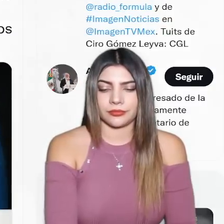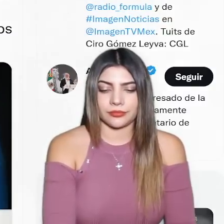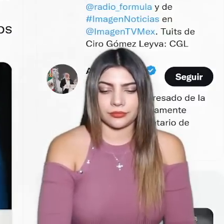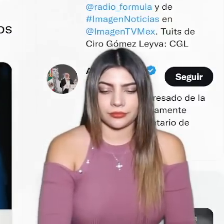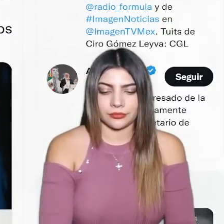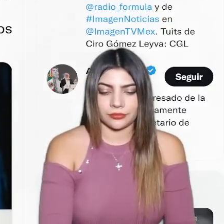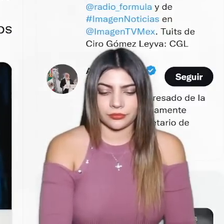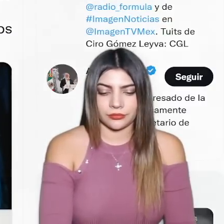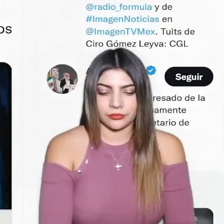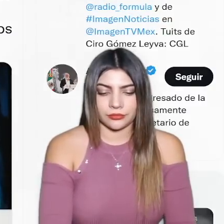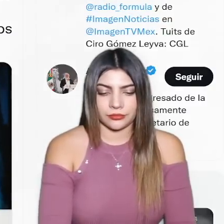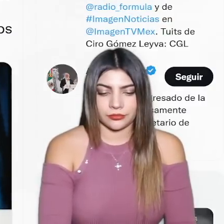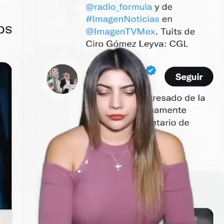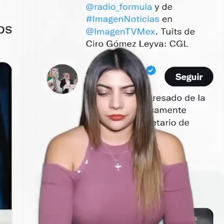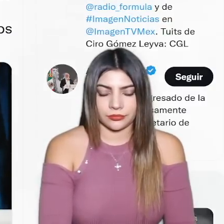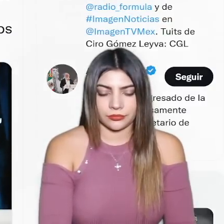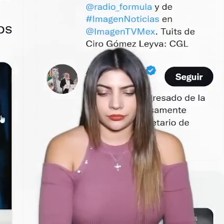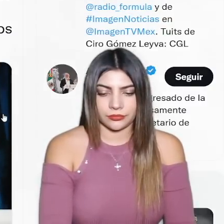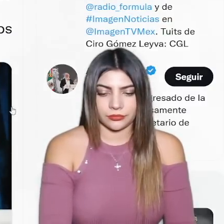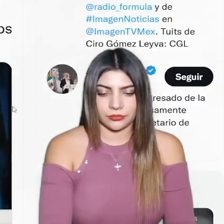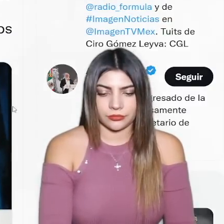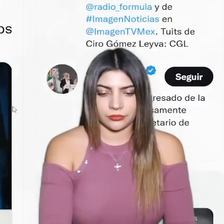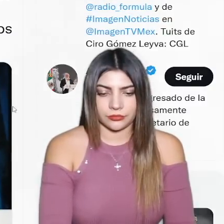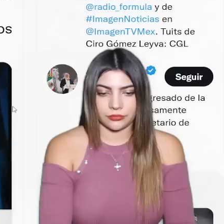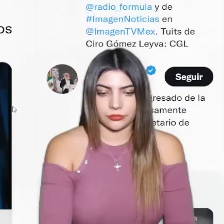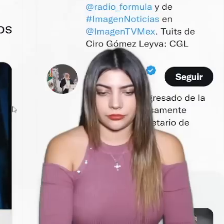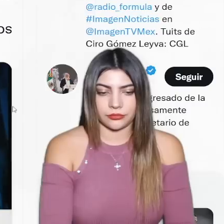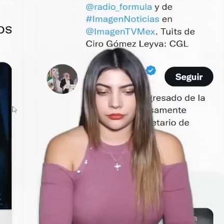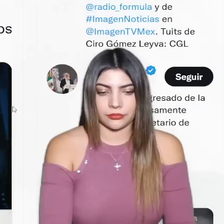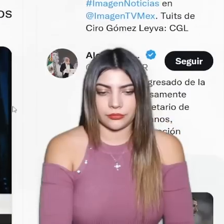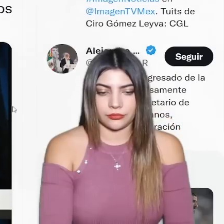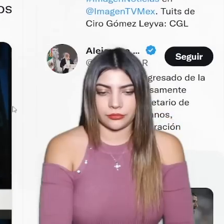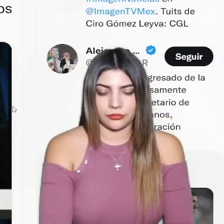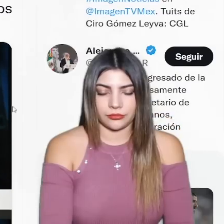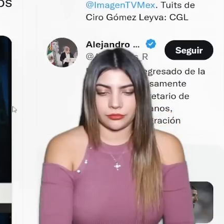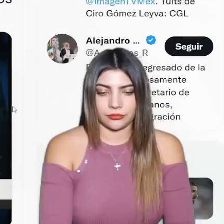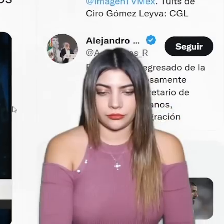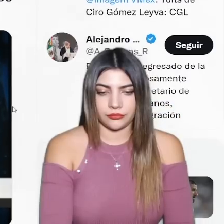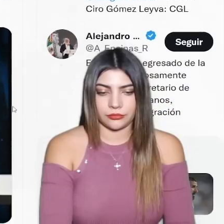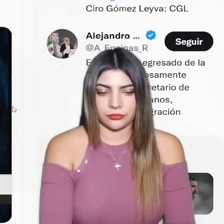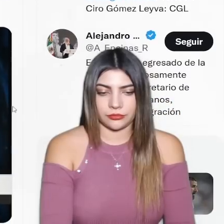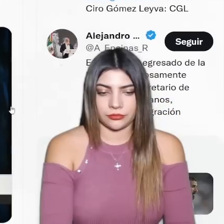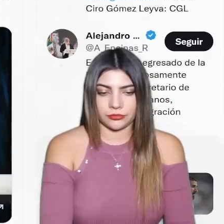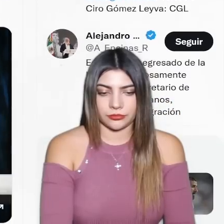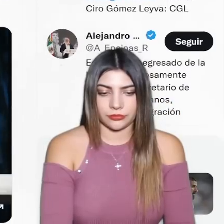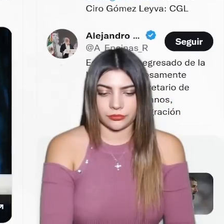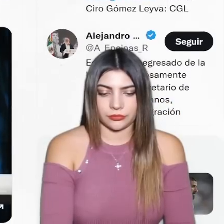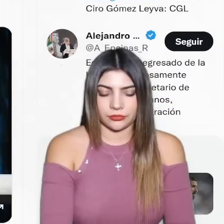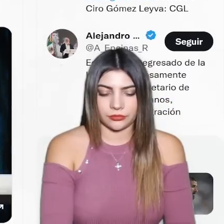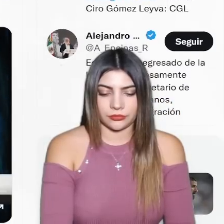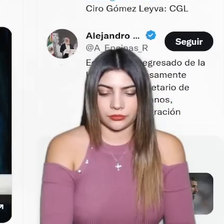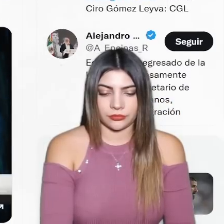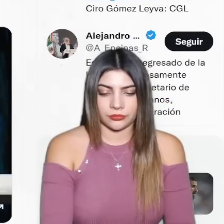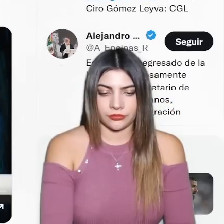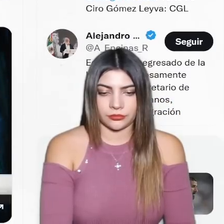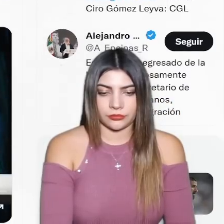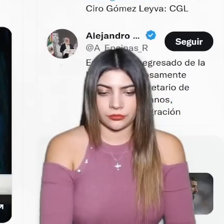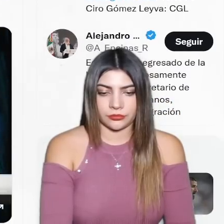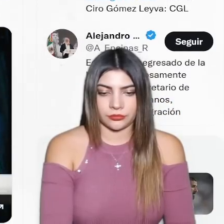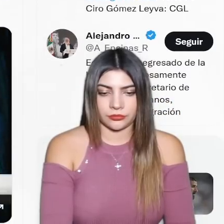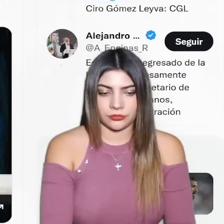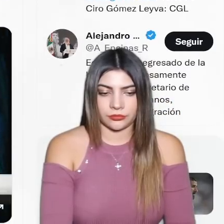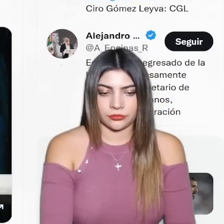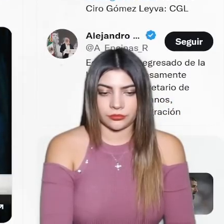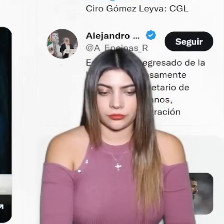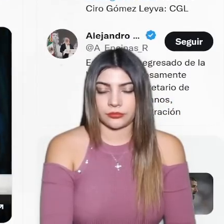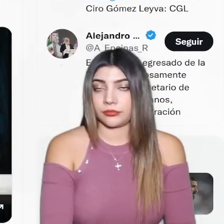contra. Esto es la defensa penal. Él quería entrar en este juego del derecho penal, pues ahora vamos a jugar con las reglas del Código de Procedimientos Penales,